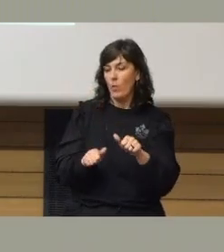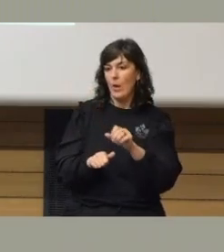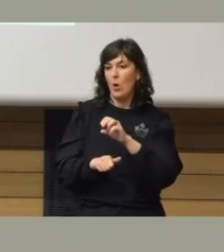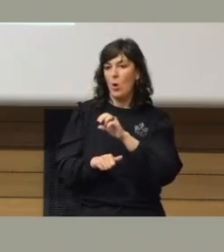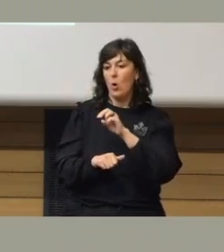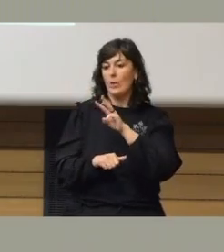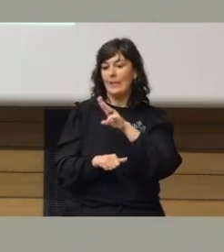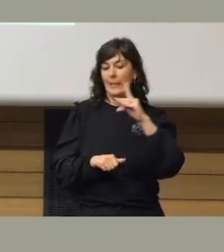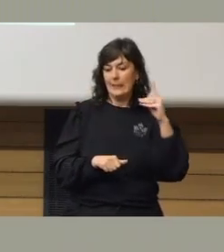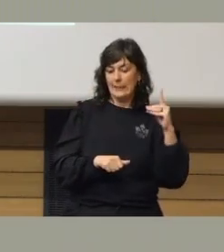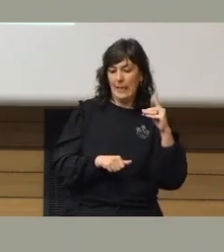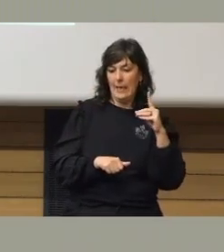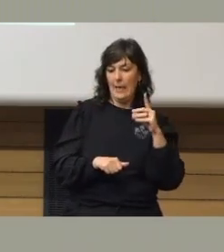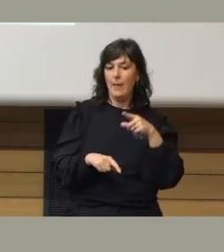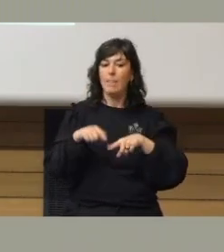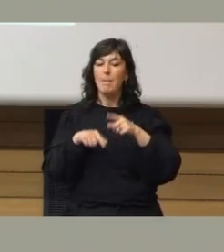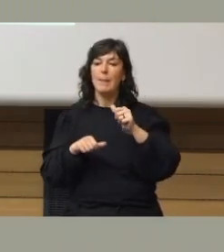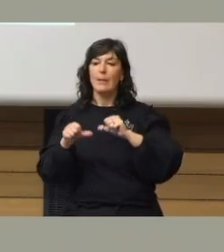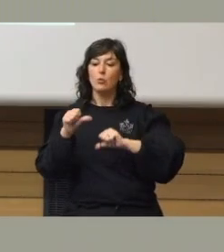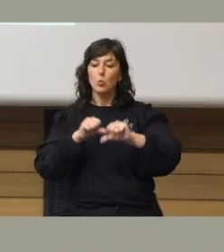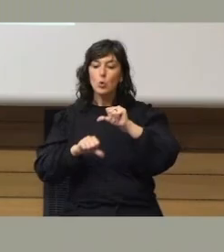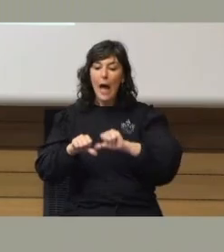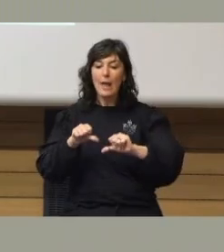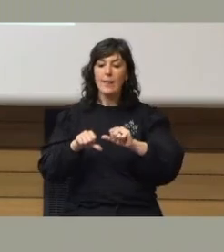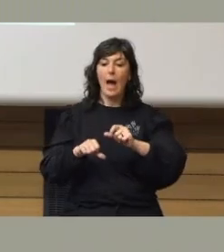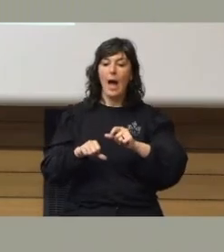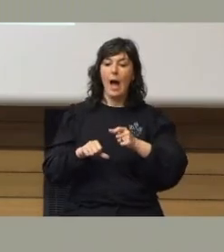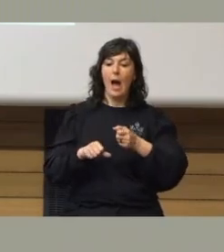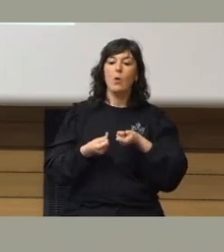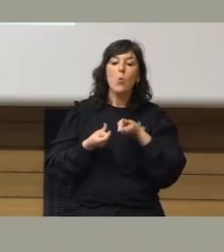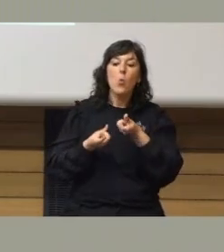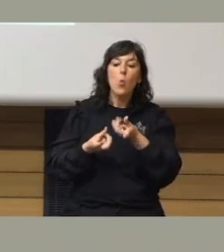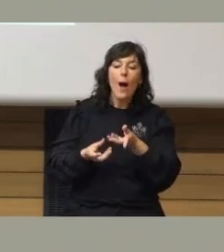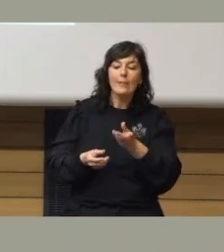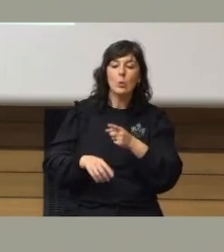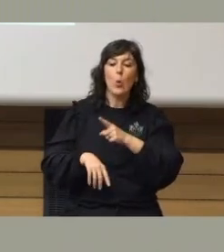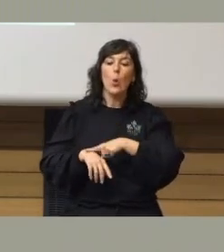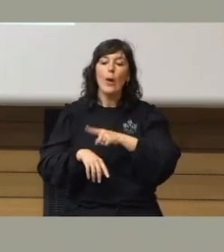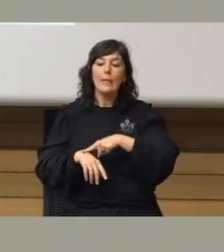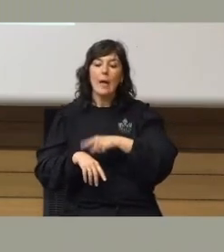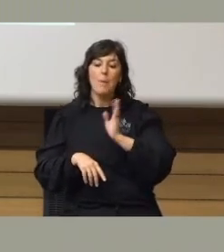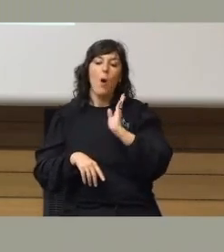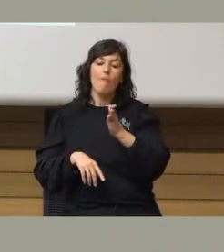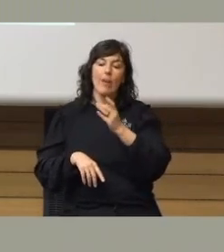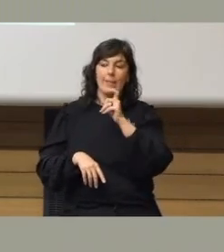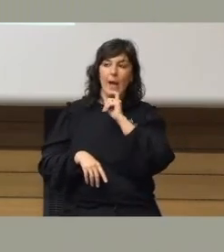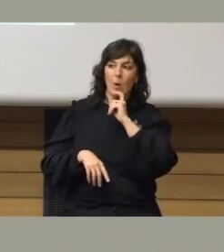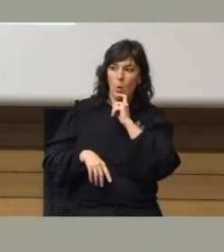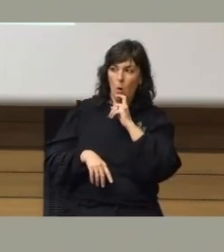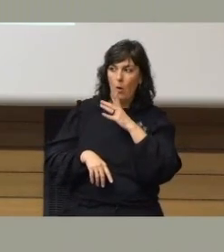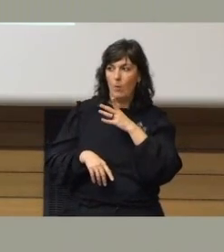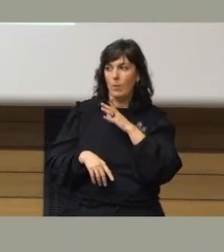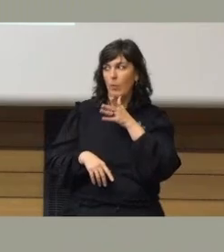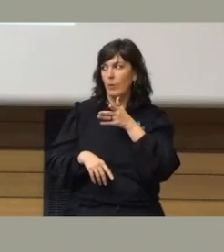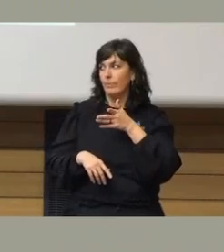sustancia, dependiendo del tiempo, la cantidad nos afecta. Siempre estamos en los conocimientos clásicos de depresor, estimulante, que eso ya no sirve para nada, porque una droga,